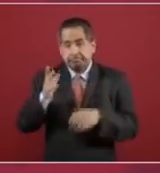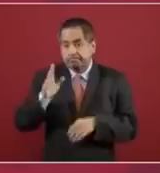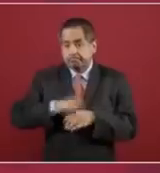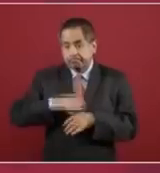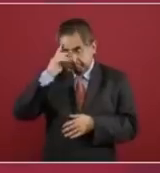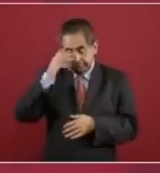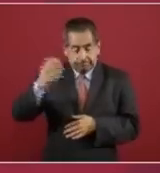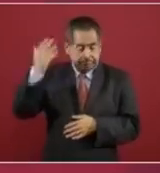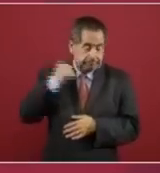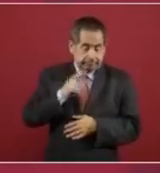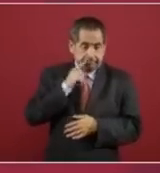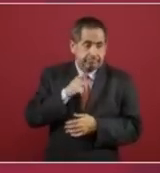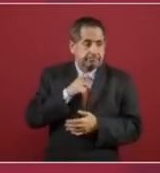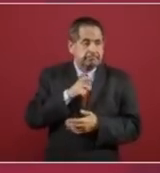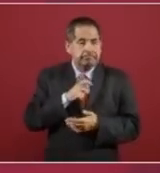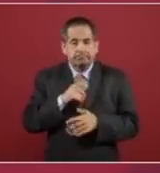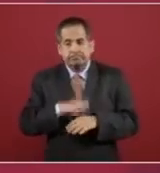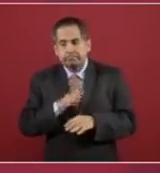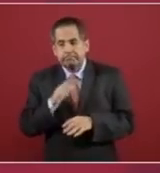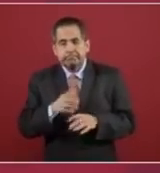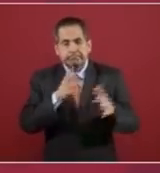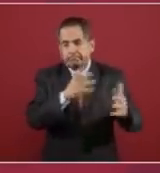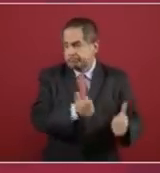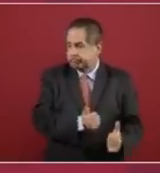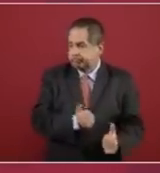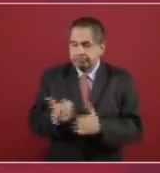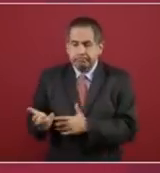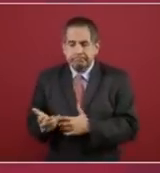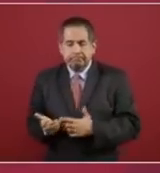que antes las armerías